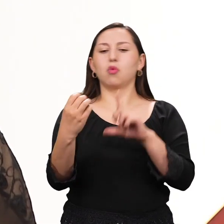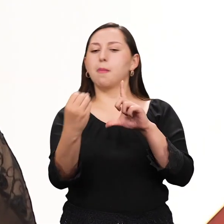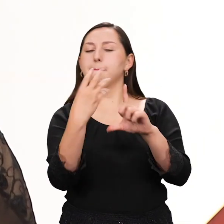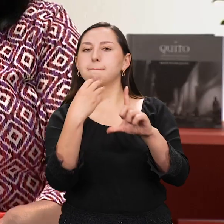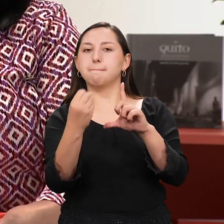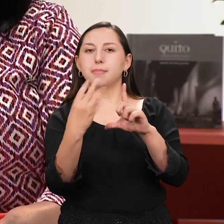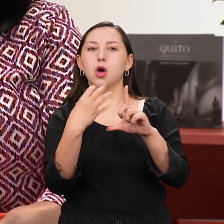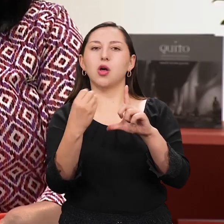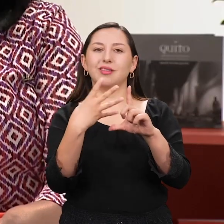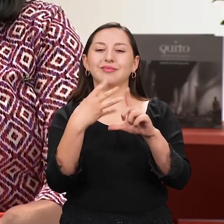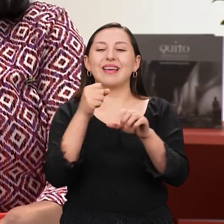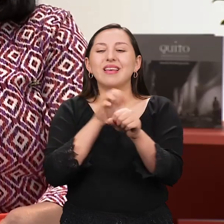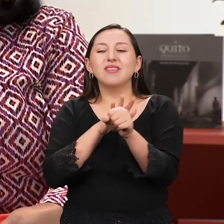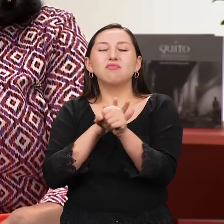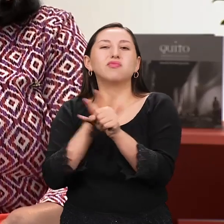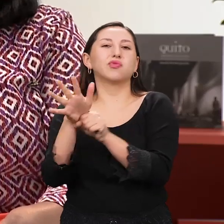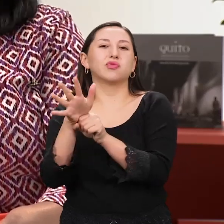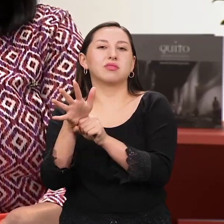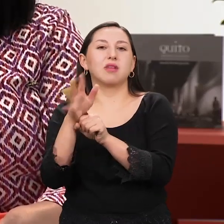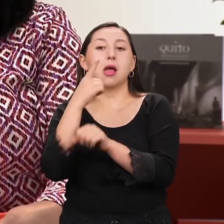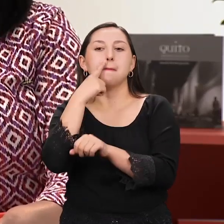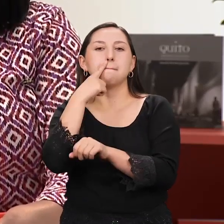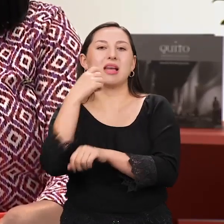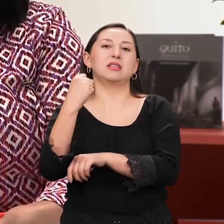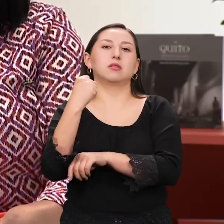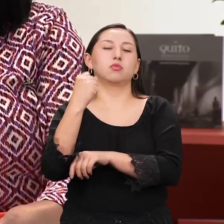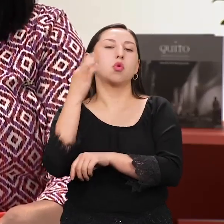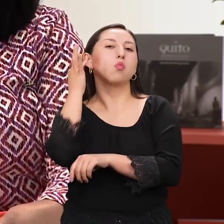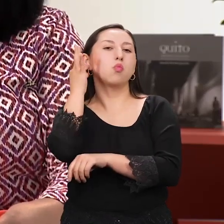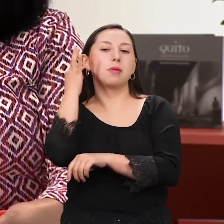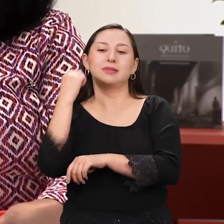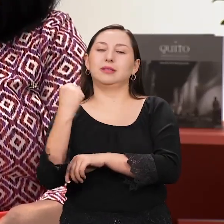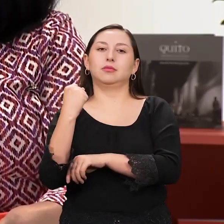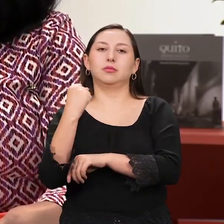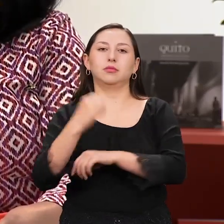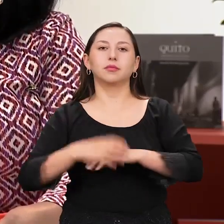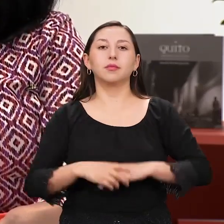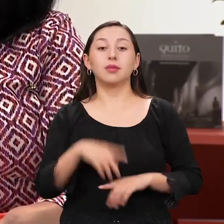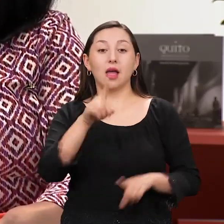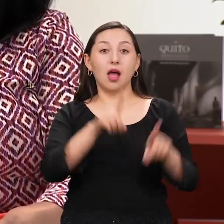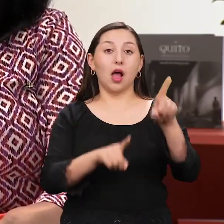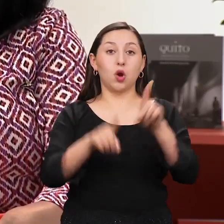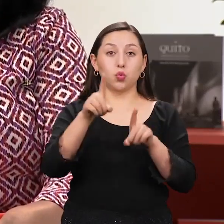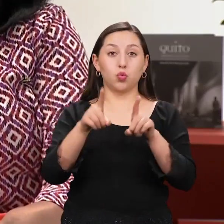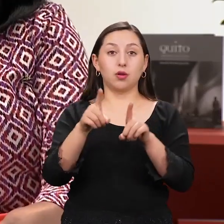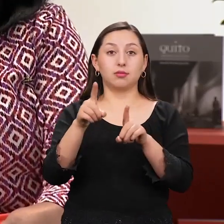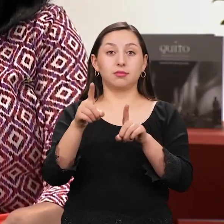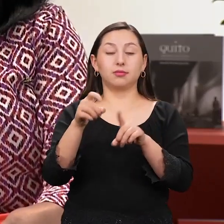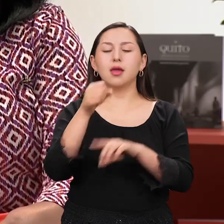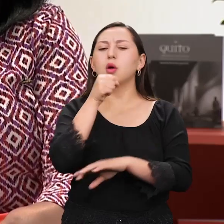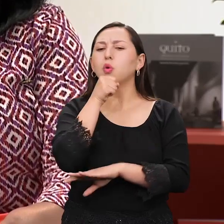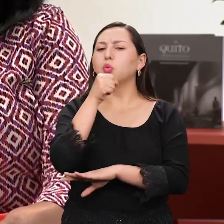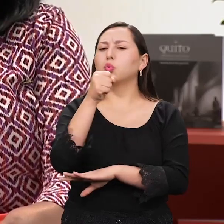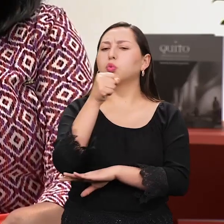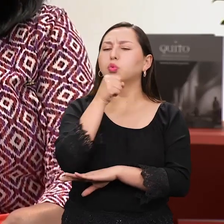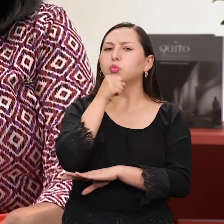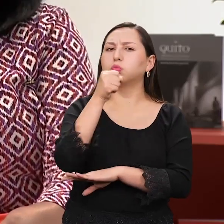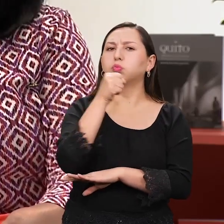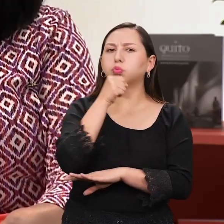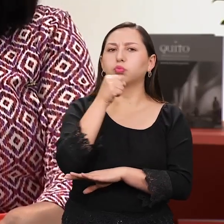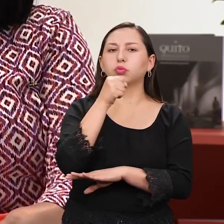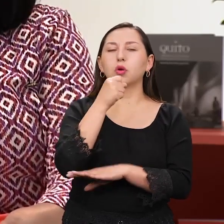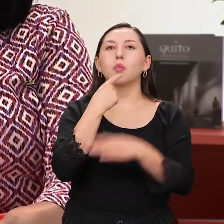otro lado, también hay algo que se llama falacia ad misericordia. Es decir, muchas notas periodísticas se enfocan más en